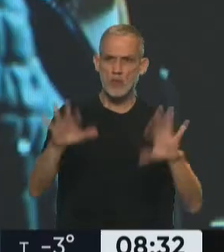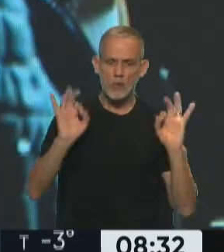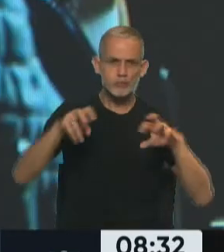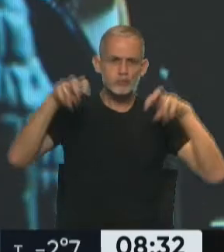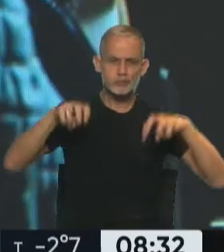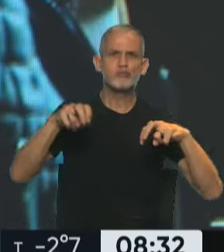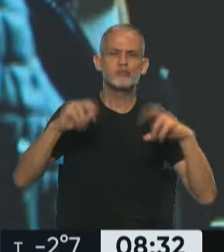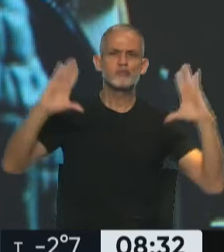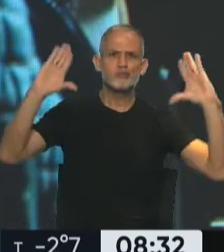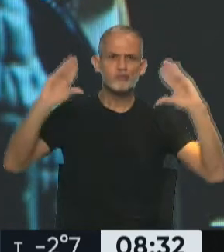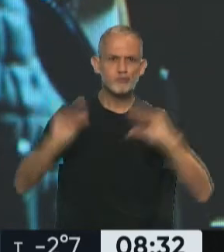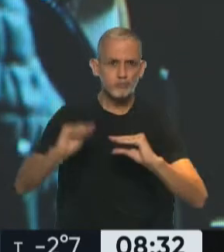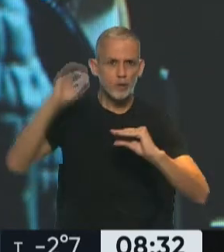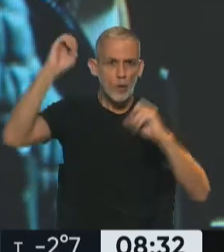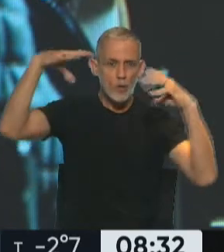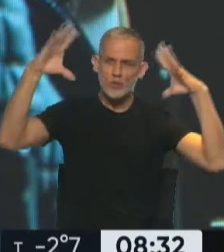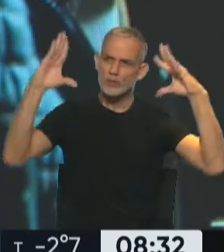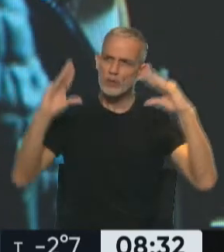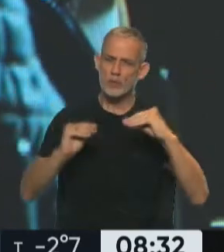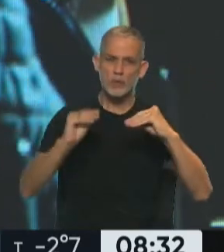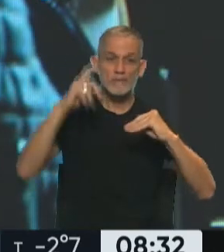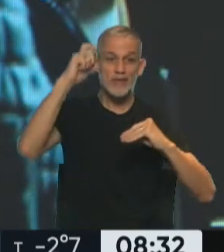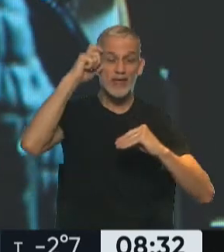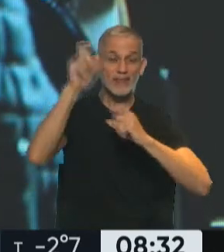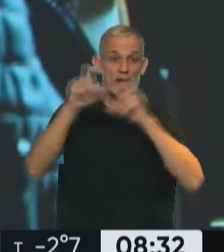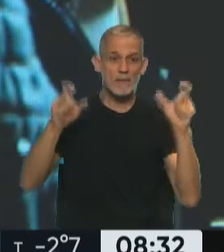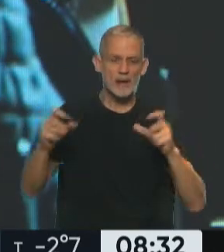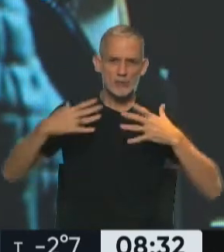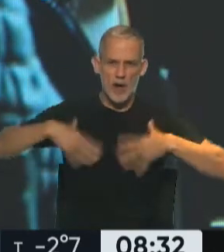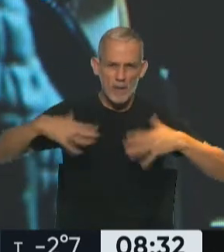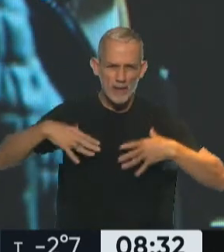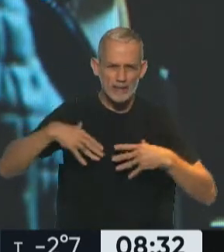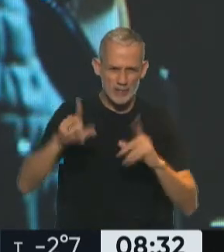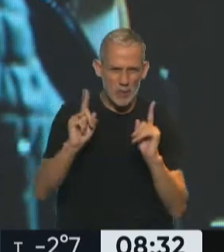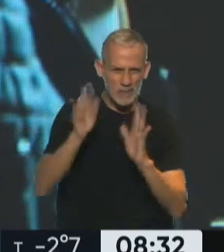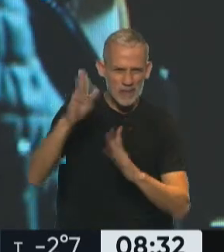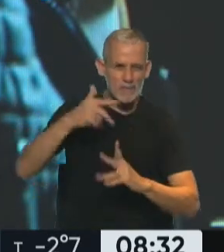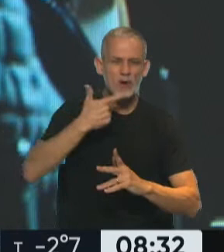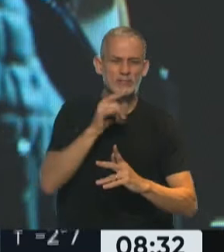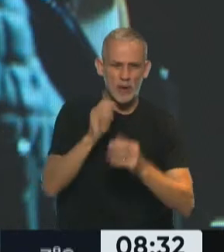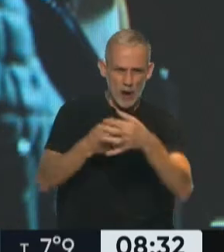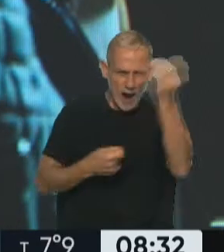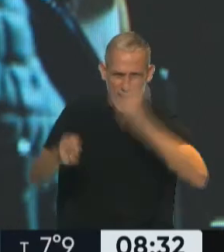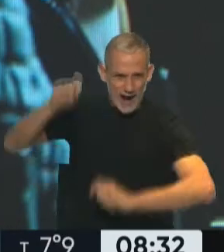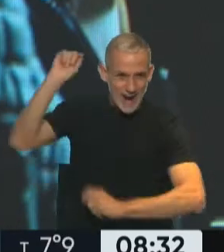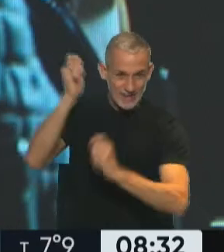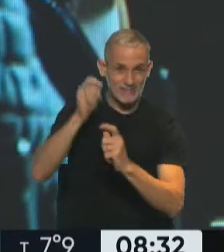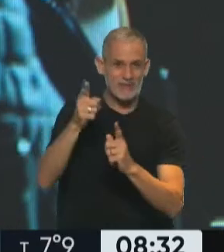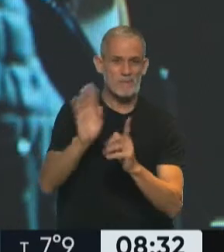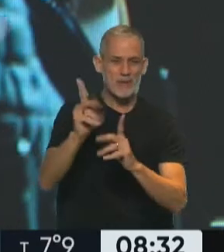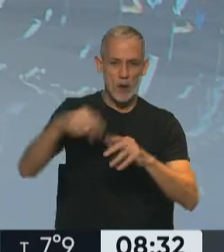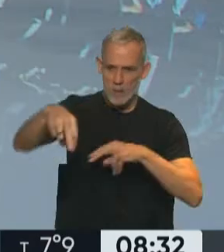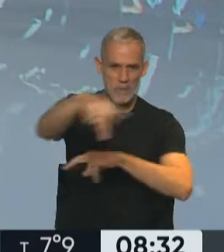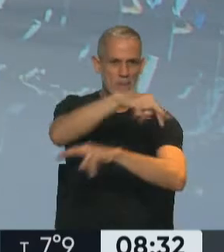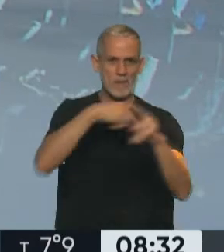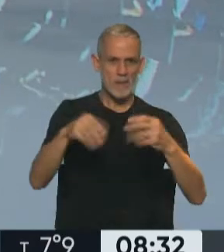horario, se apagan las luces y tenés 10 personas vestidos de Jedis con sablos láser en el medio de la platea,